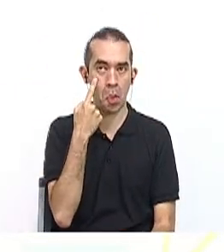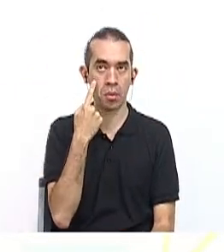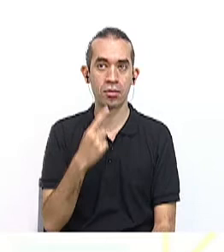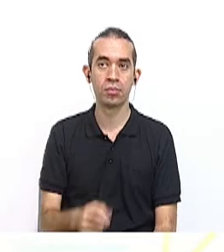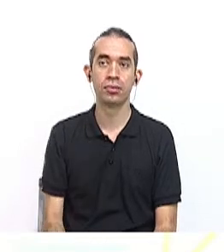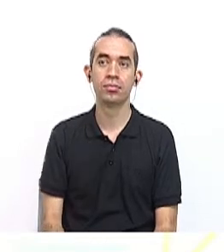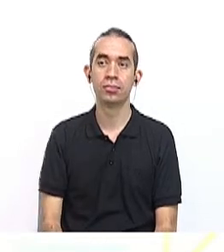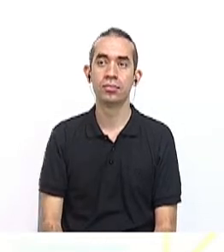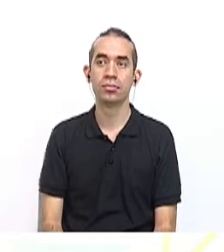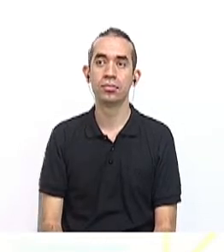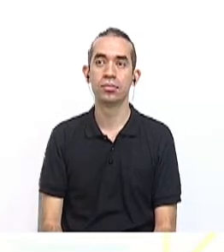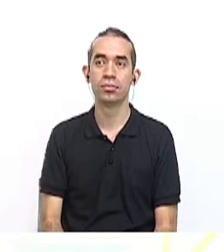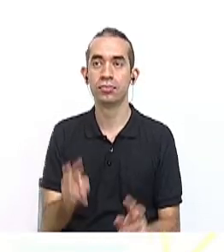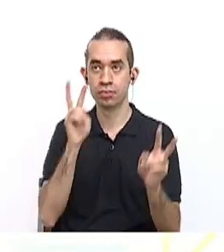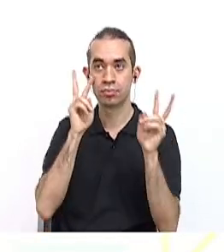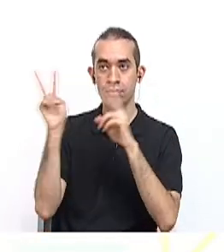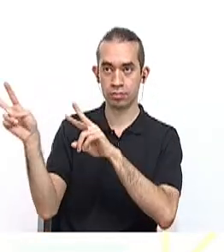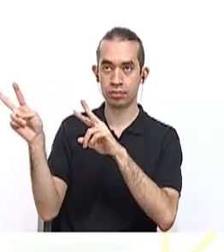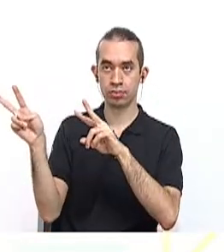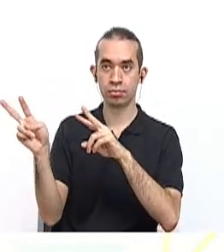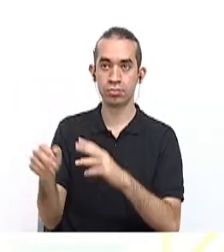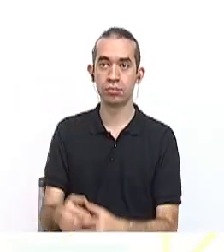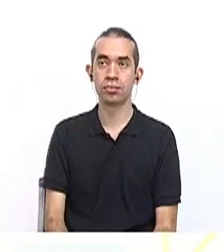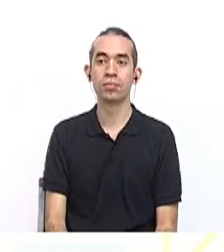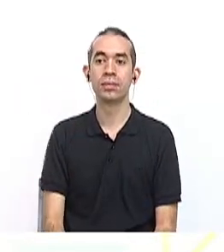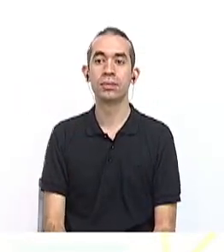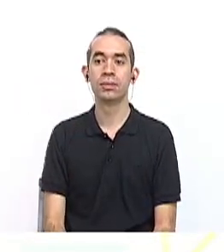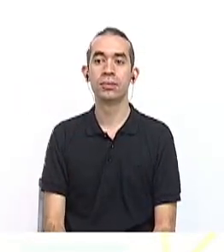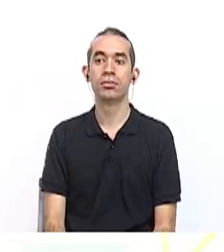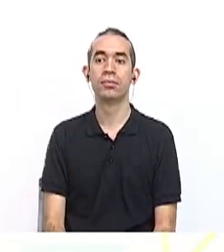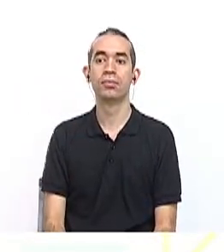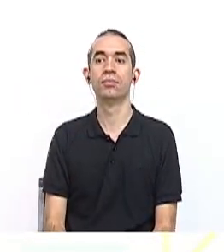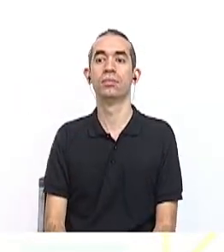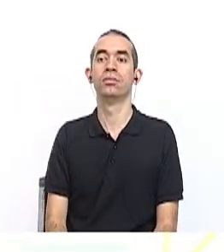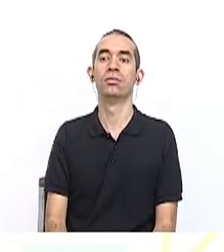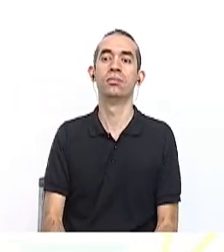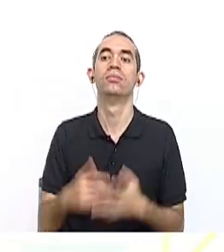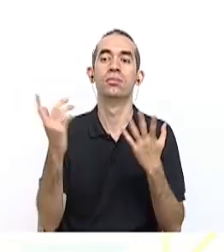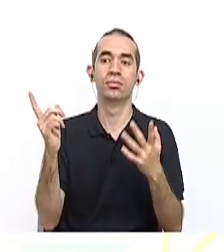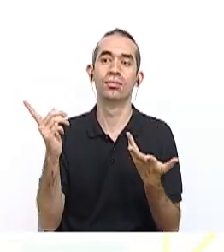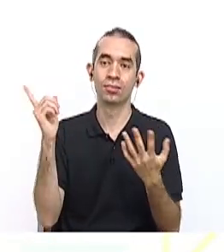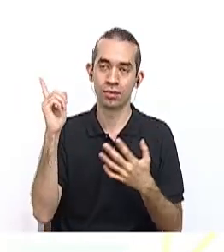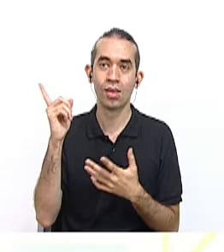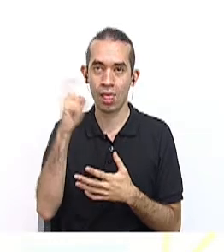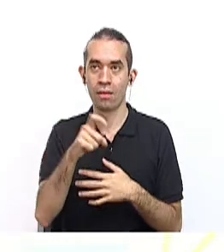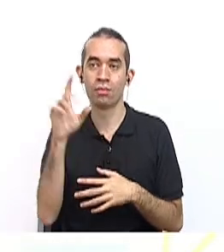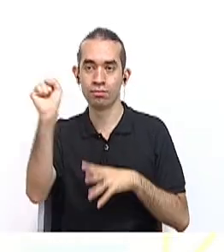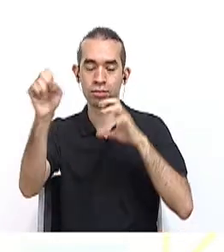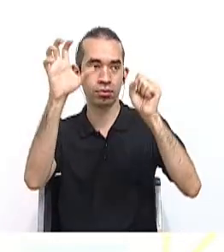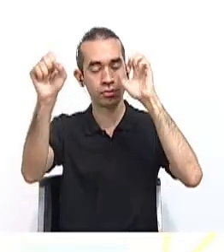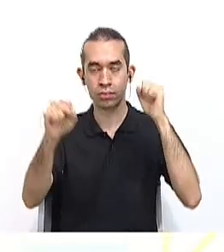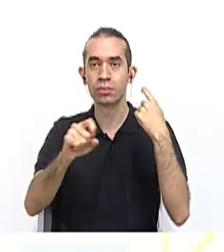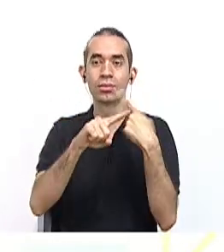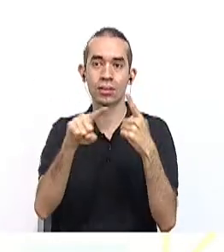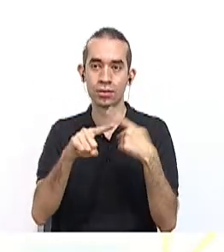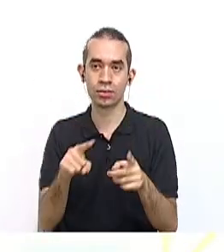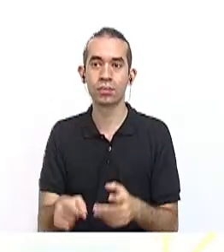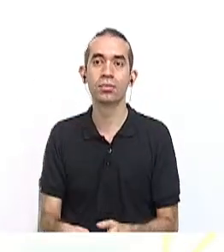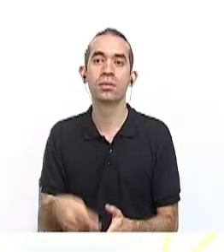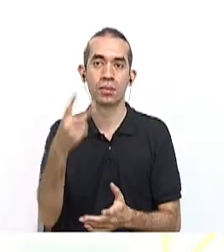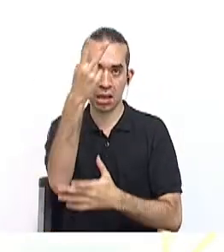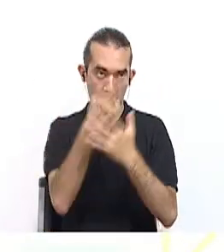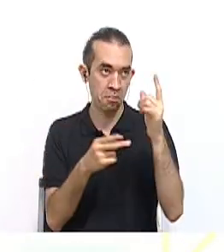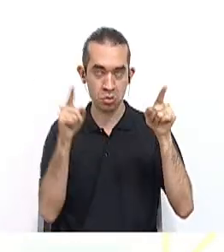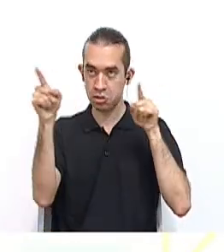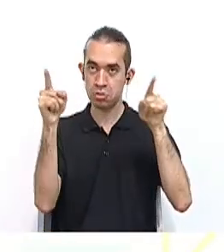los triángulos. Vamos a separarlos y vamos a encontrar los siguientes elementos. Ambos